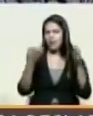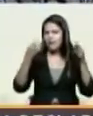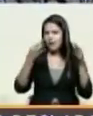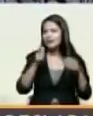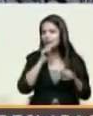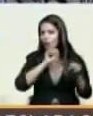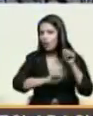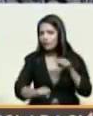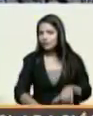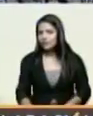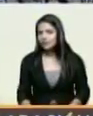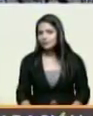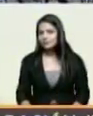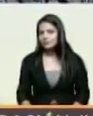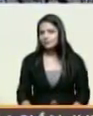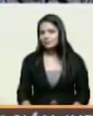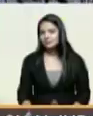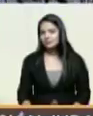lo defiende?